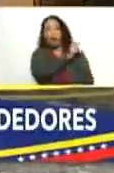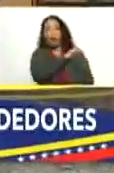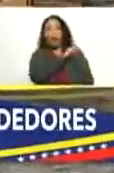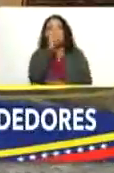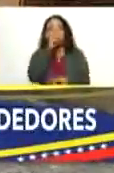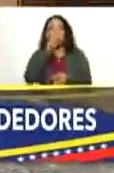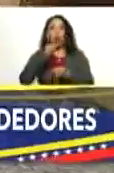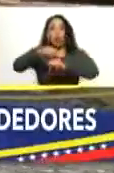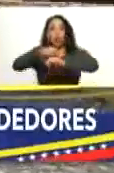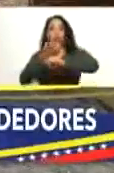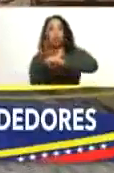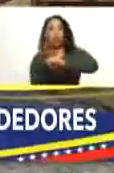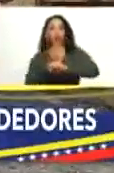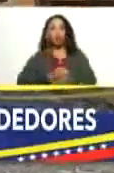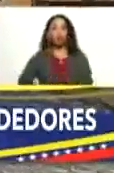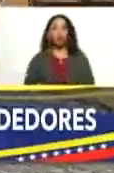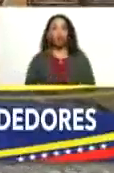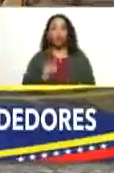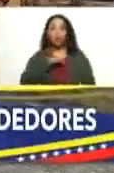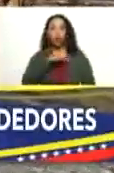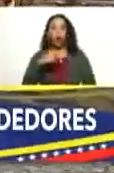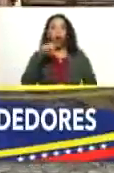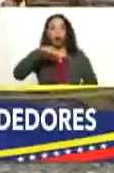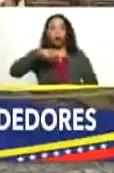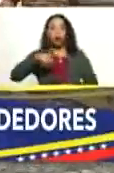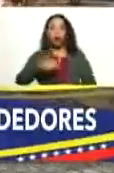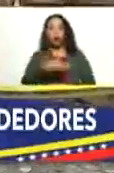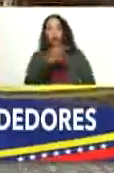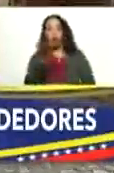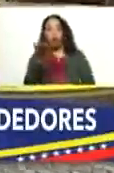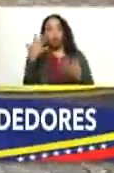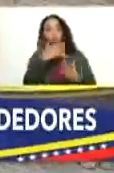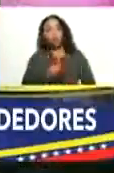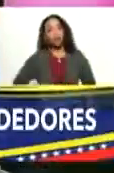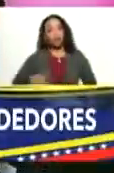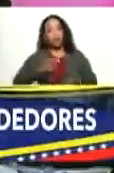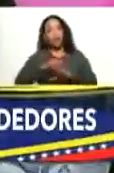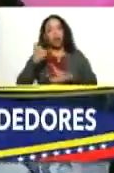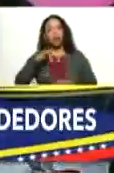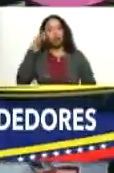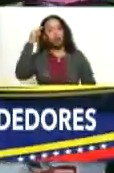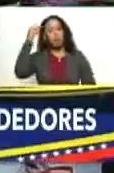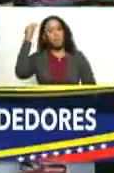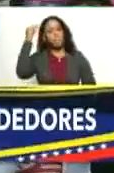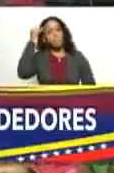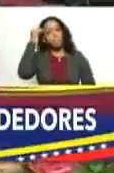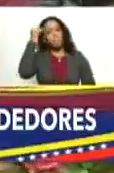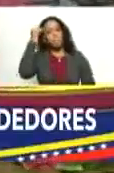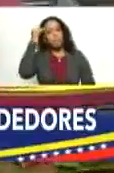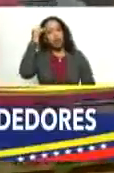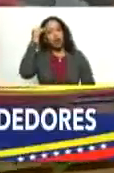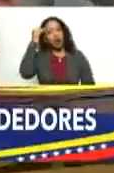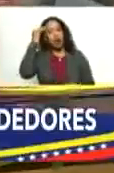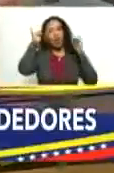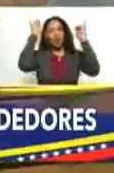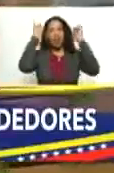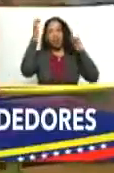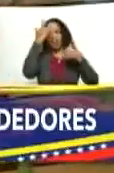del Tesoro. Bueno, y estamos, como usted dice, presidente, bueno, rememorando las fiestas de